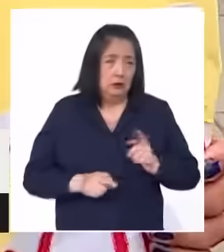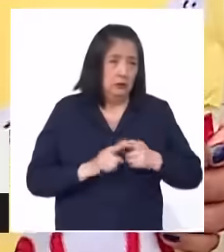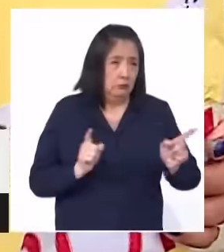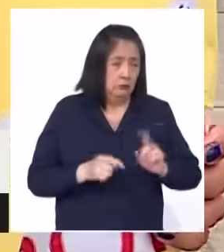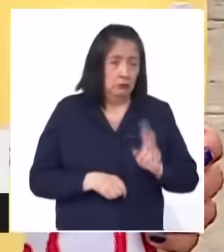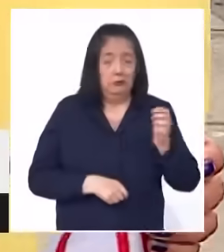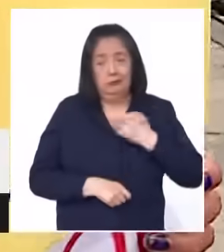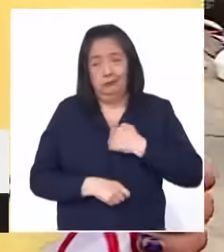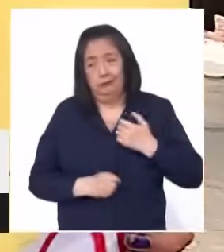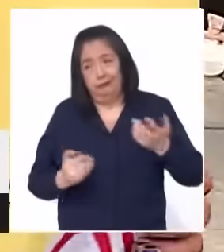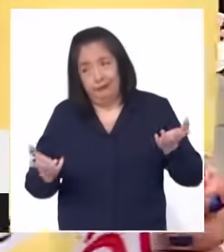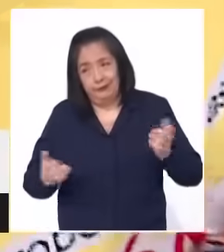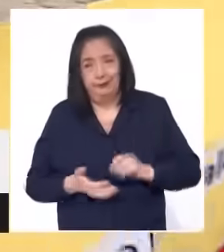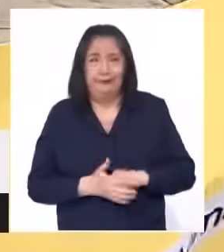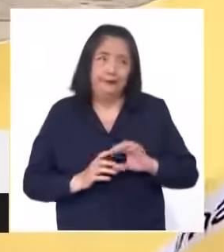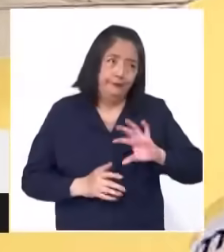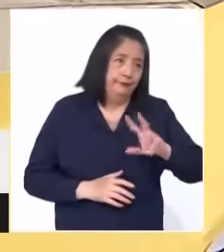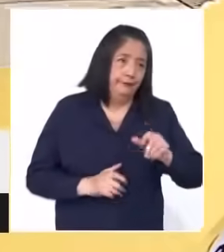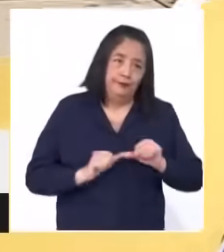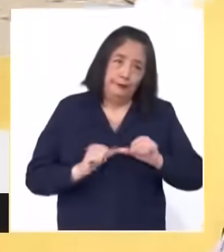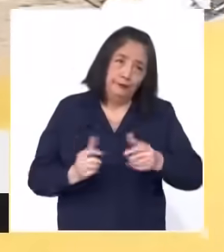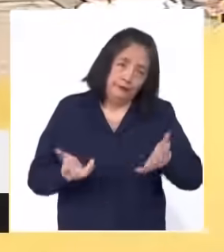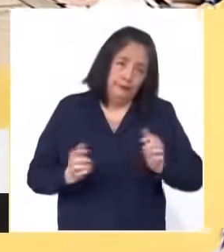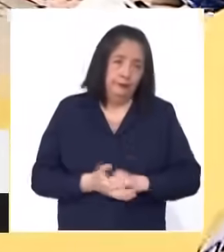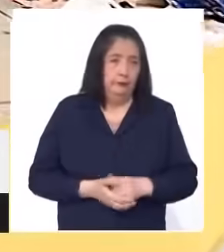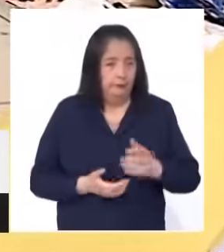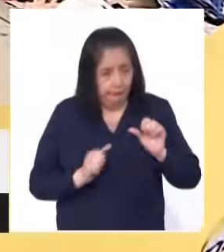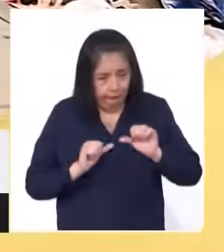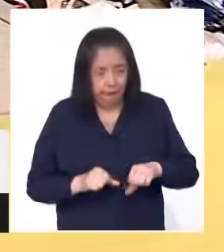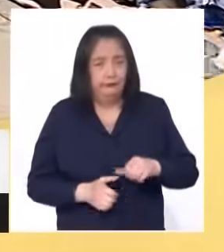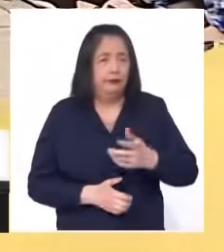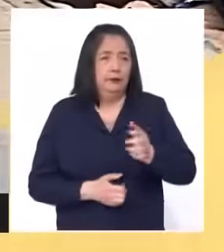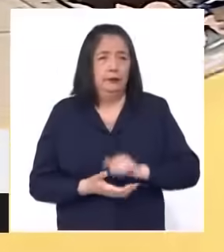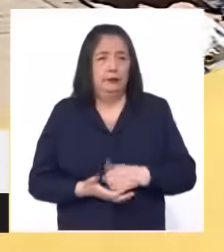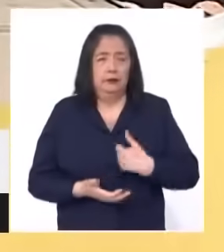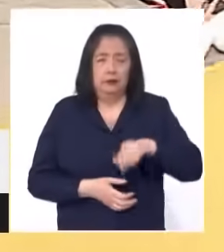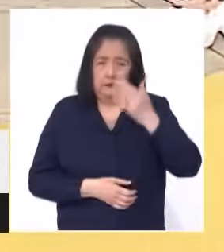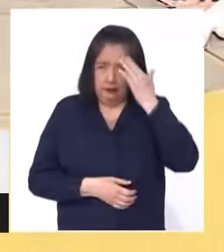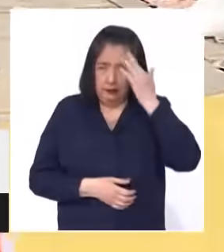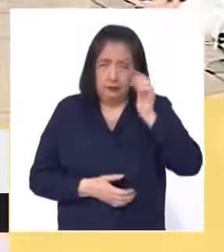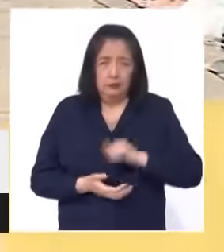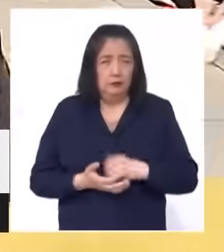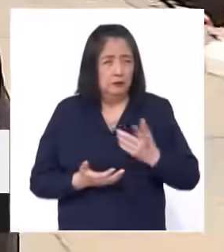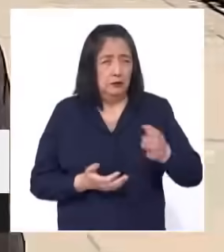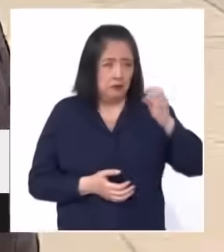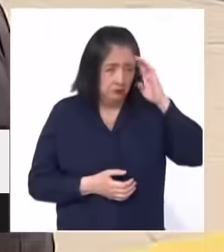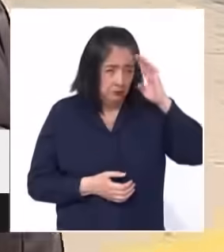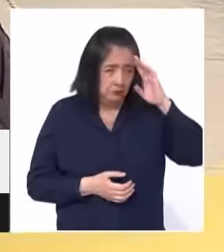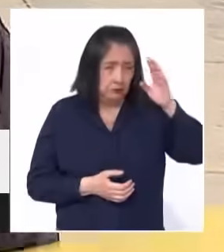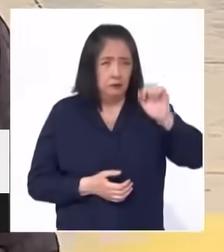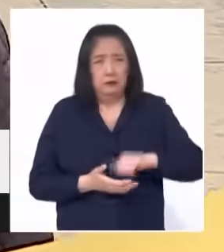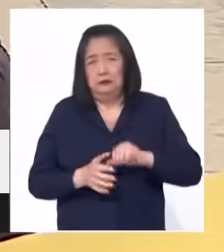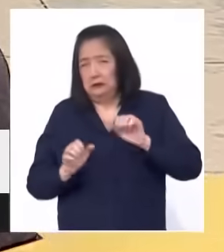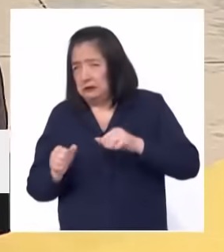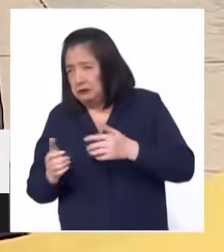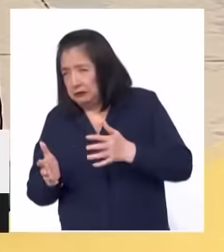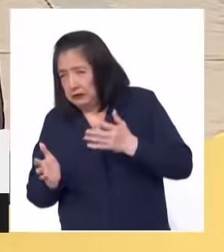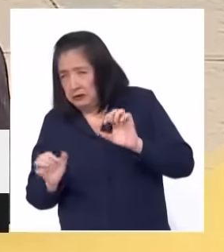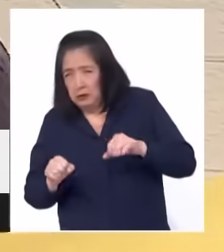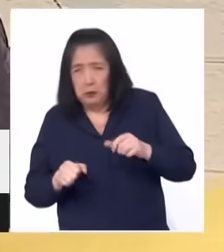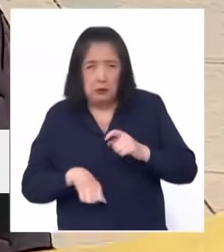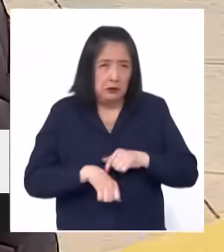Pero lamentablemente la delincuencia no para, continúa. Se sabe a la hora que los policías están, no están.